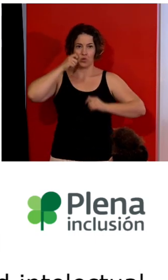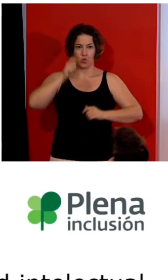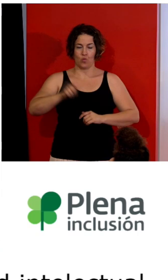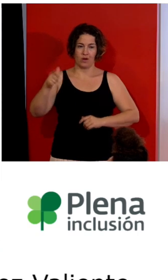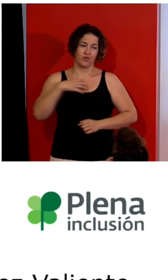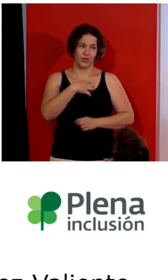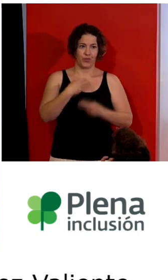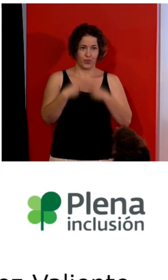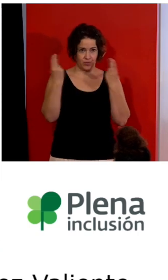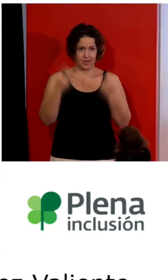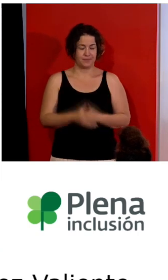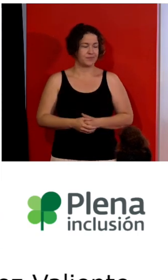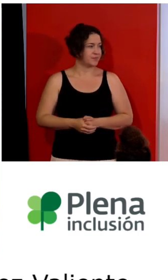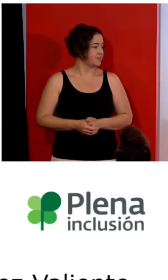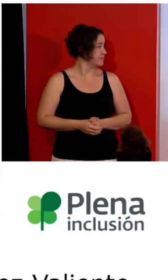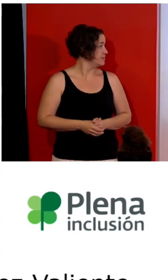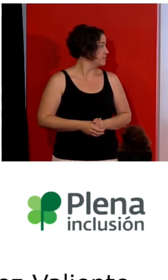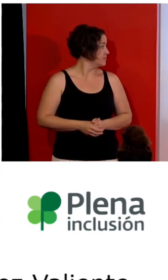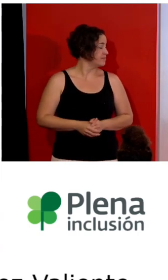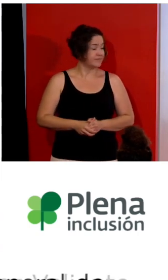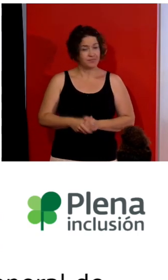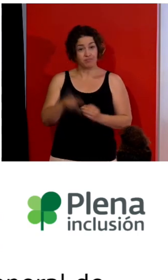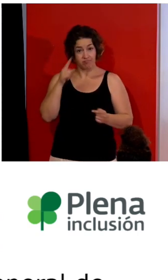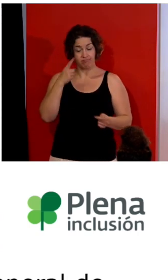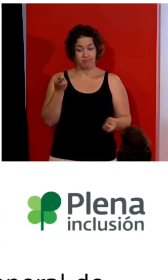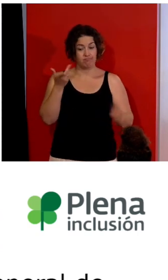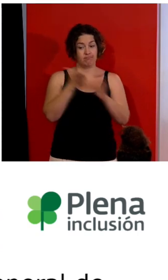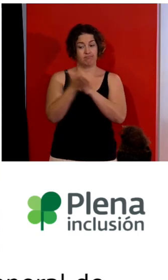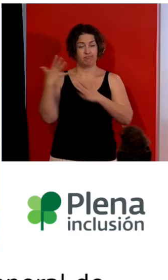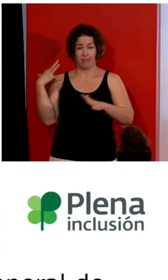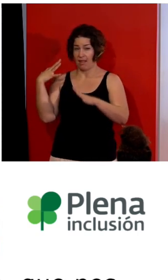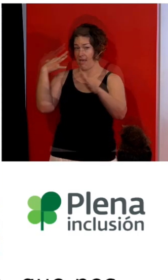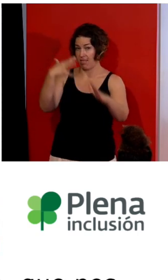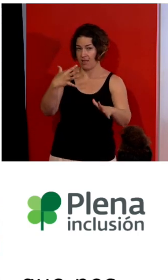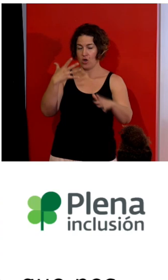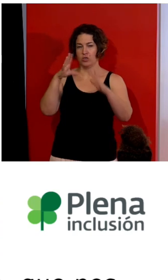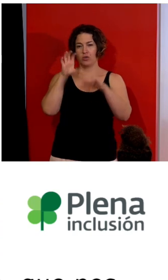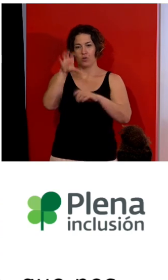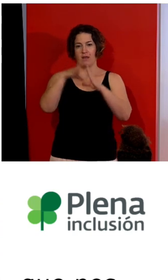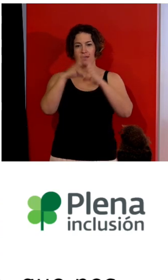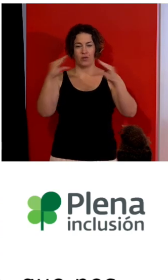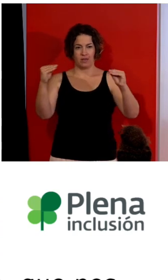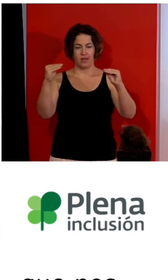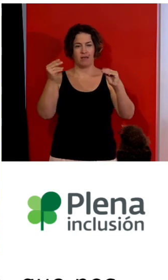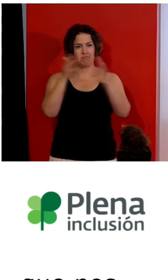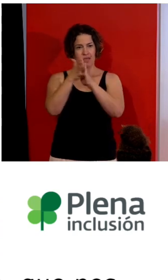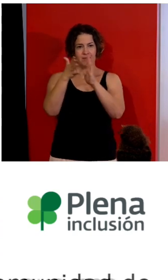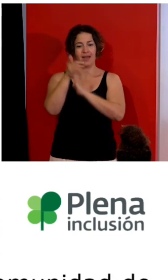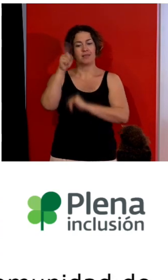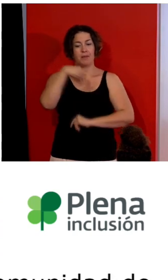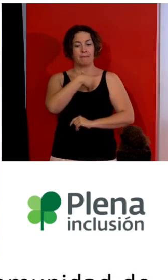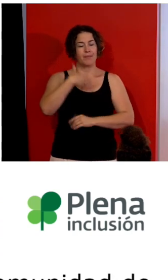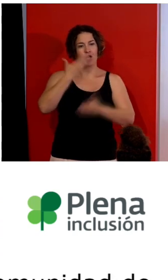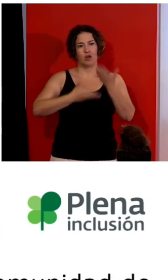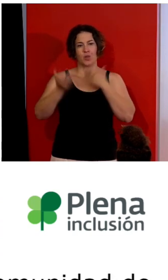Pública, que nos mostrará todo este recorrido en la comunidad de Andalucía y también el papel y la colaboración